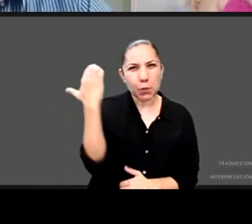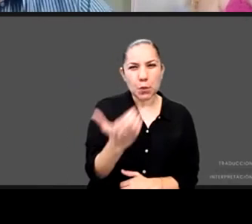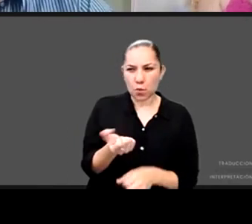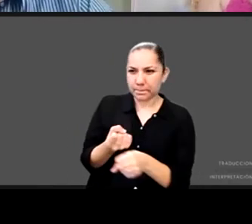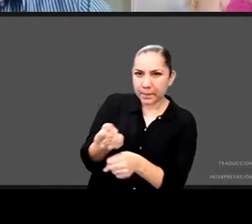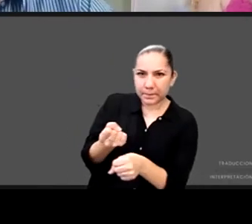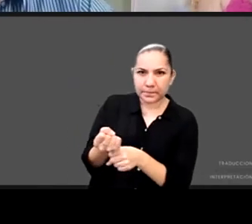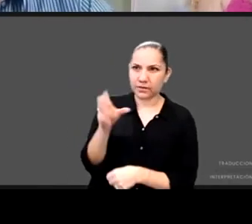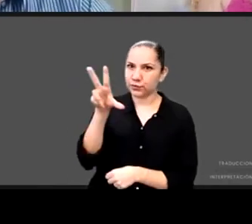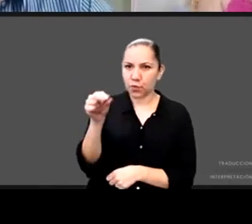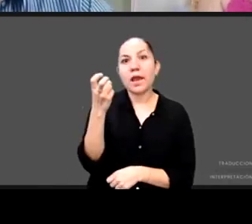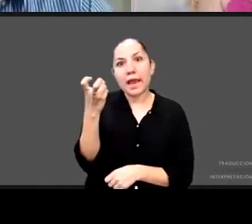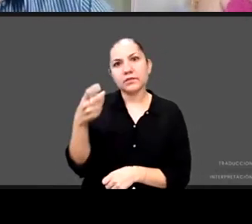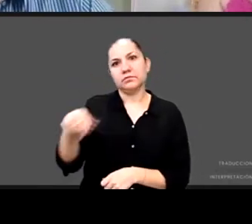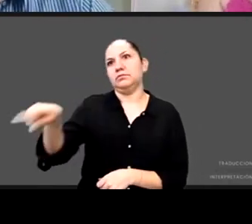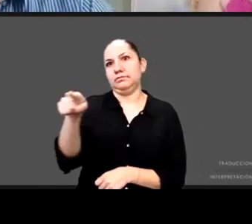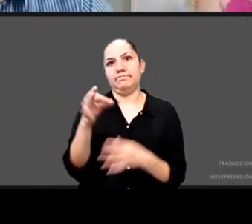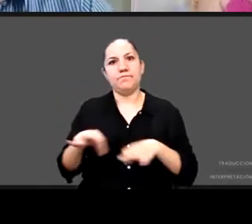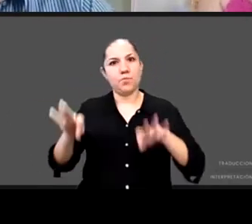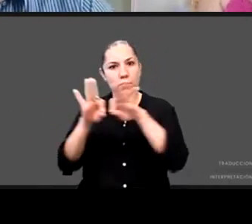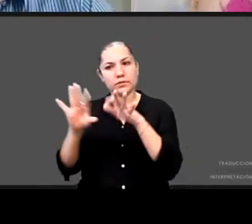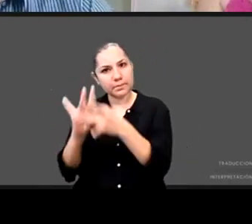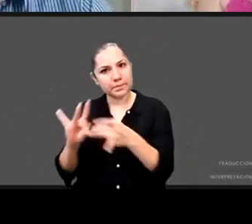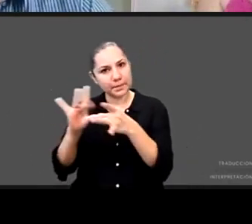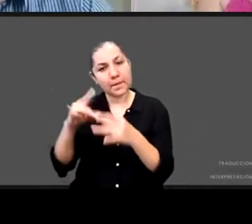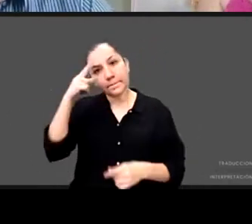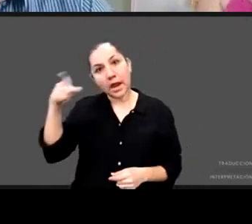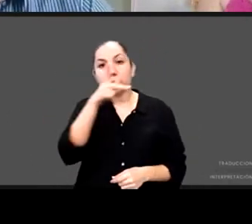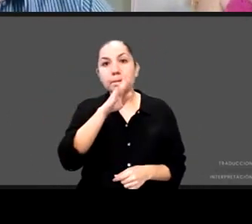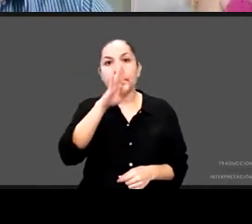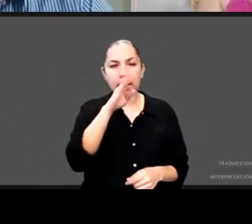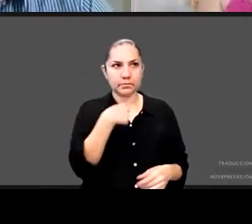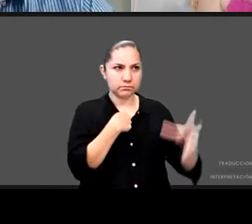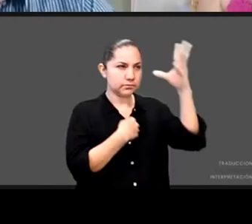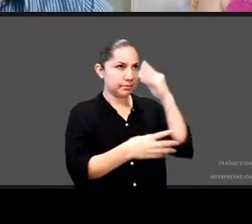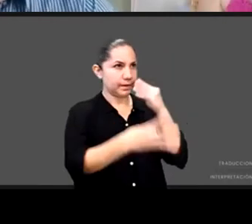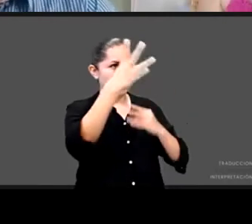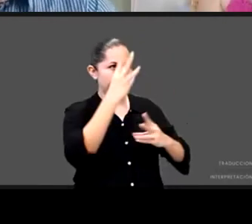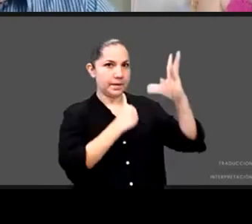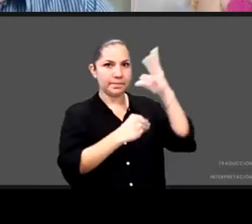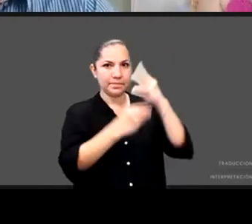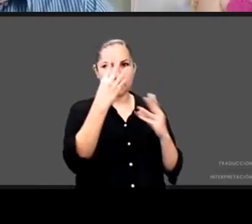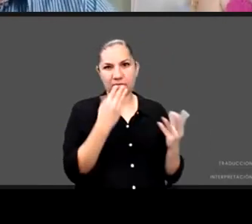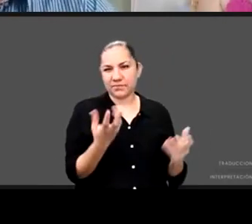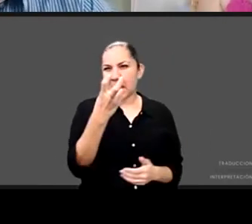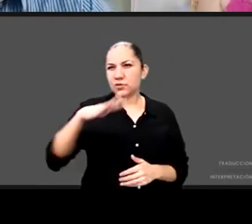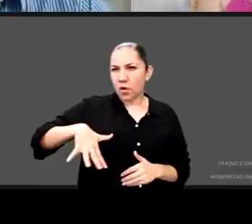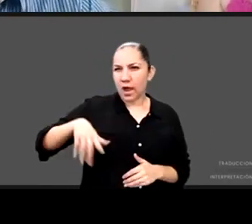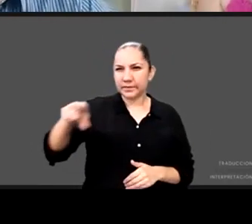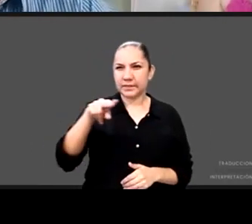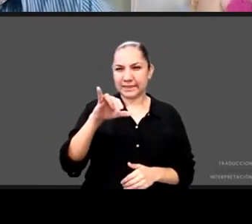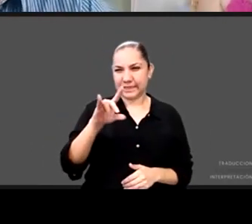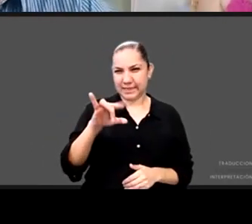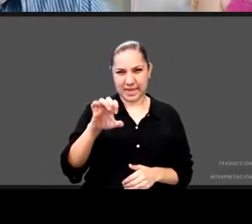estas habilidades, considerando lo que tú decías, Nelia, o sea, al final el porcentaje de personas que